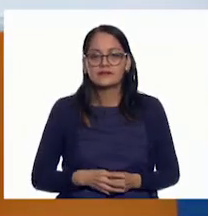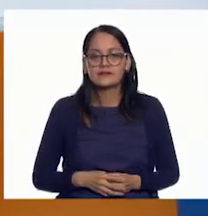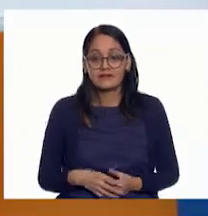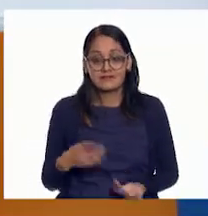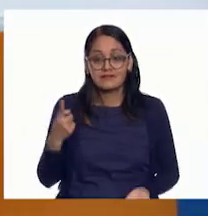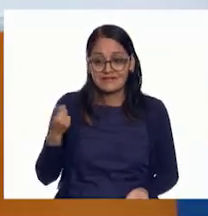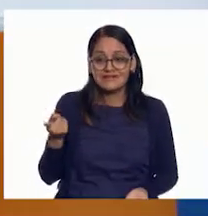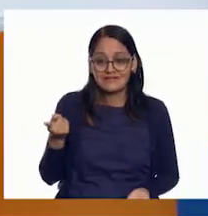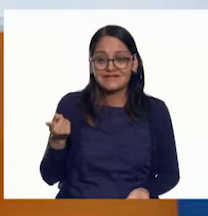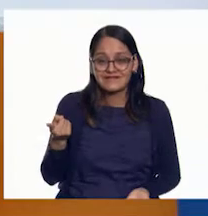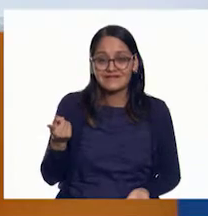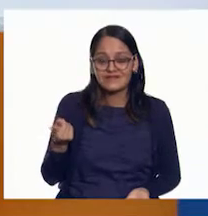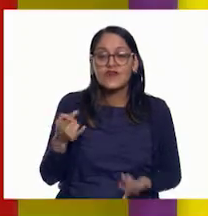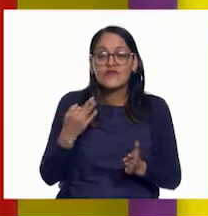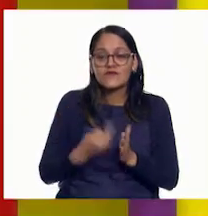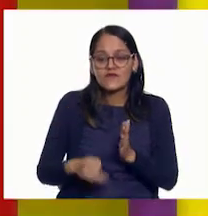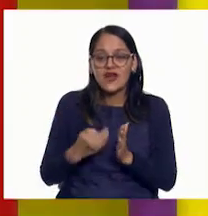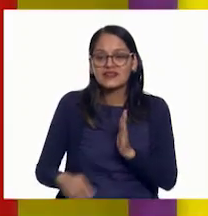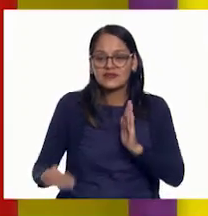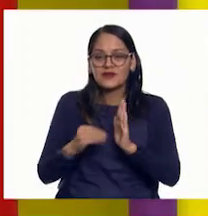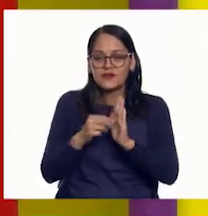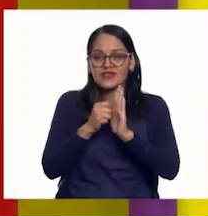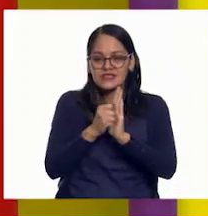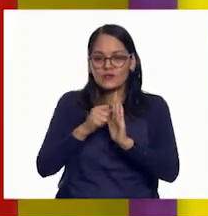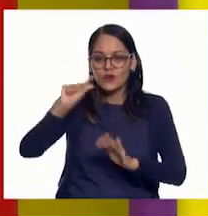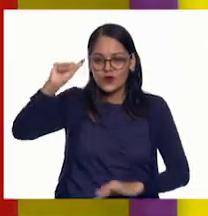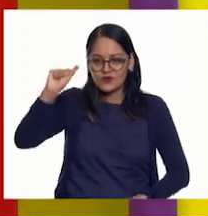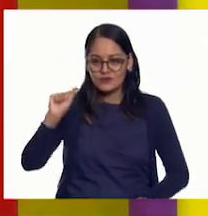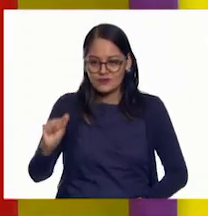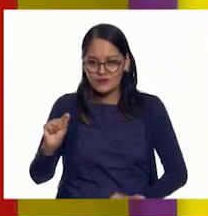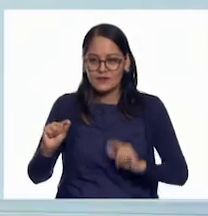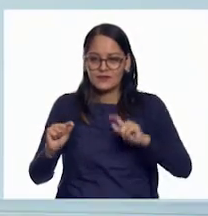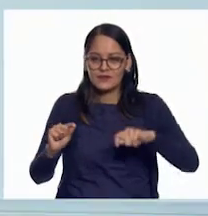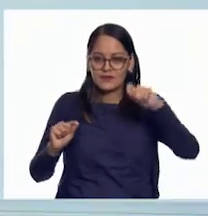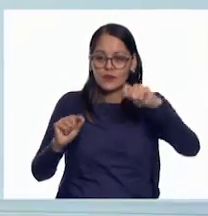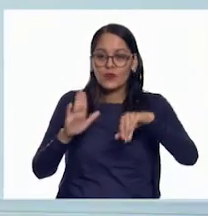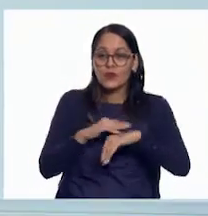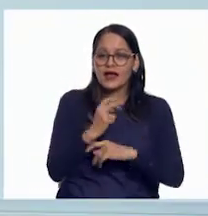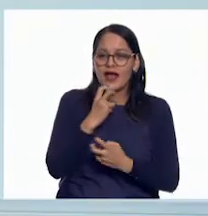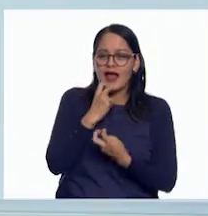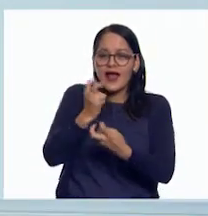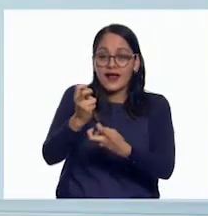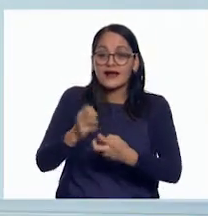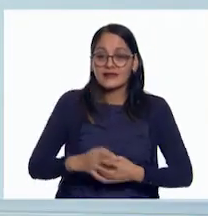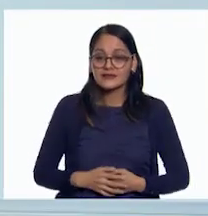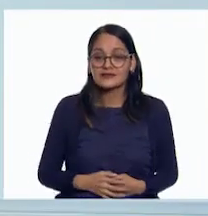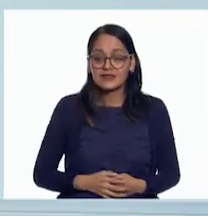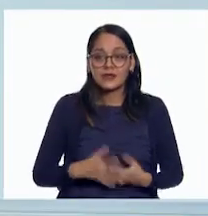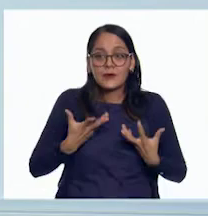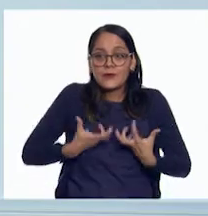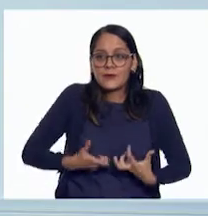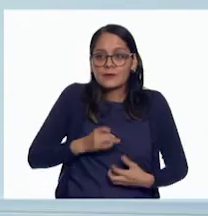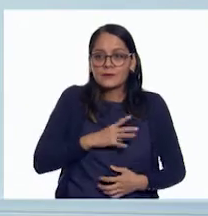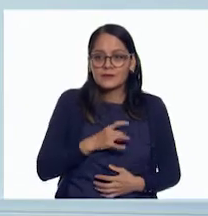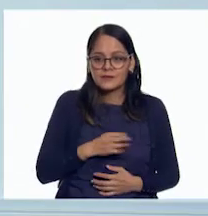Yo creo ¿Qué que no- también con qué nos signos de faltaría? admiración, Ah, exacto. porque lo iba gritando muy espantada.